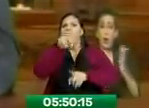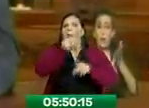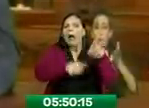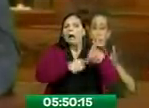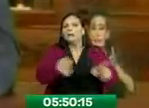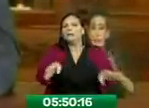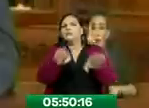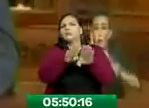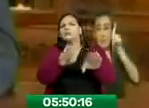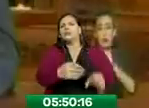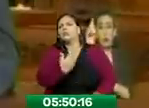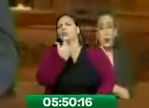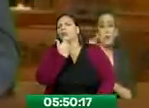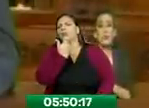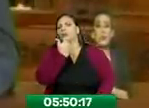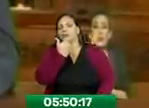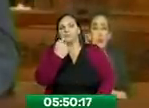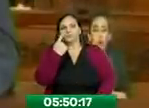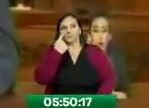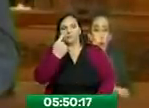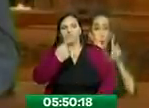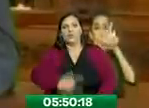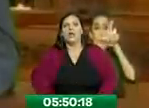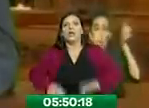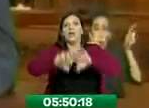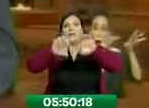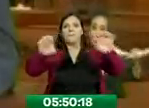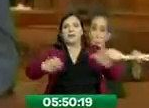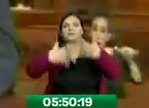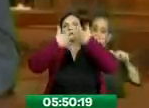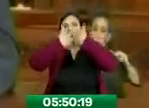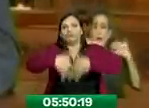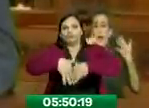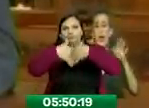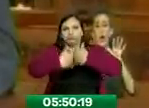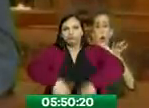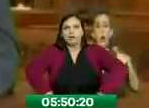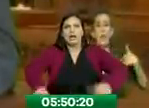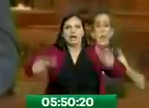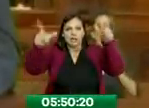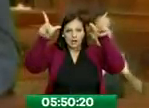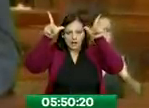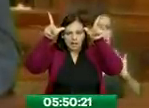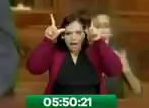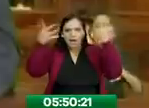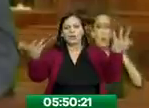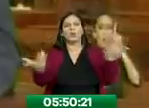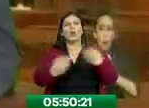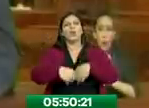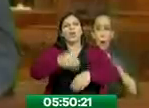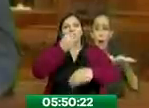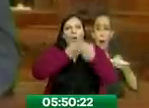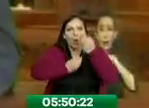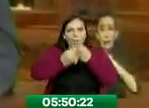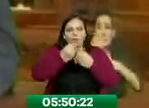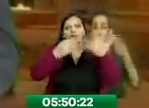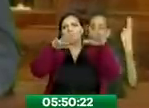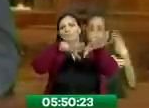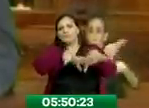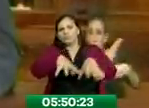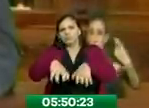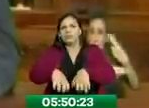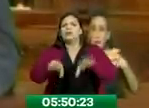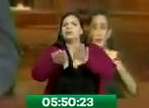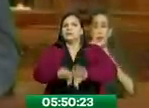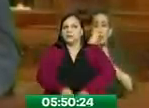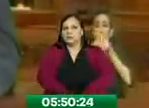abiertos. Solo seguirán funcionando las industrias agrícolas, ganadera y de cuidado de animales, las cadenas y actividades comerciales de las áreas